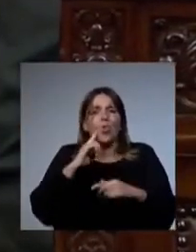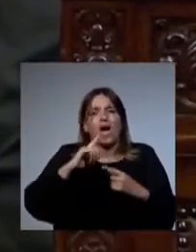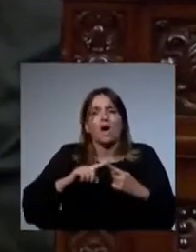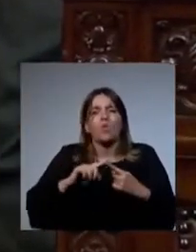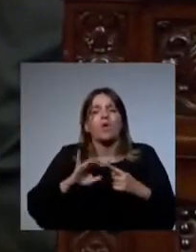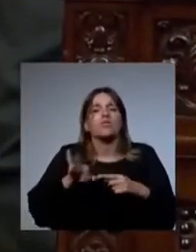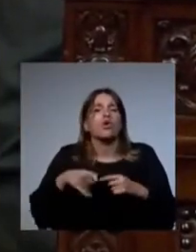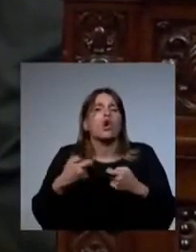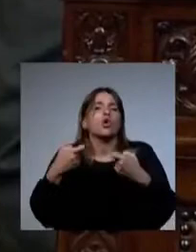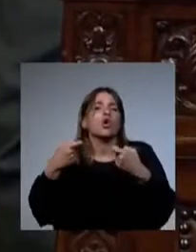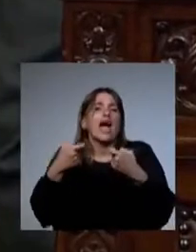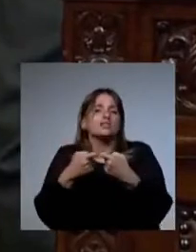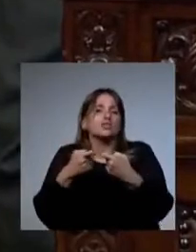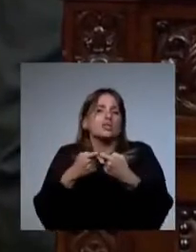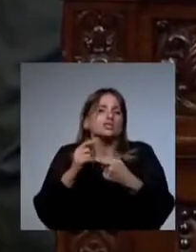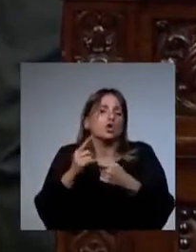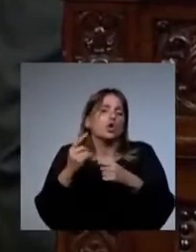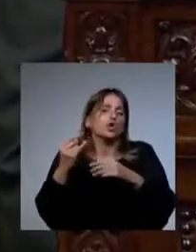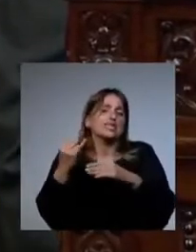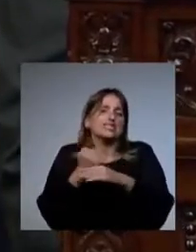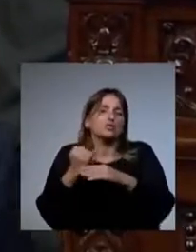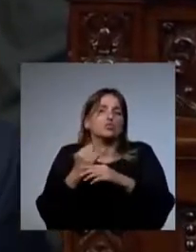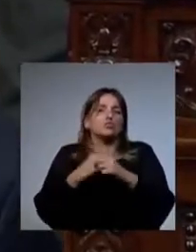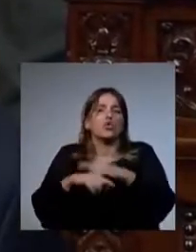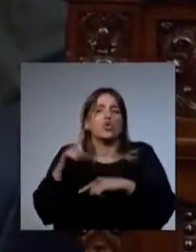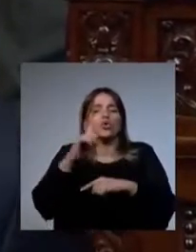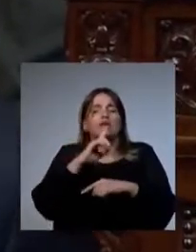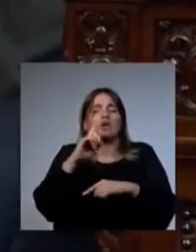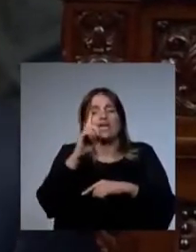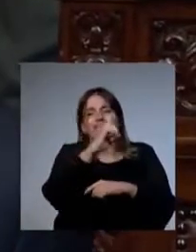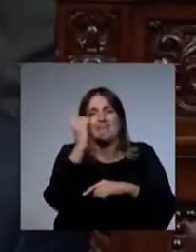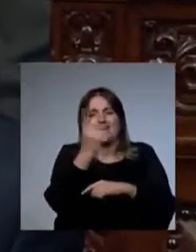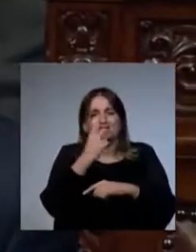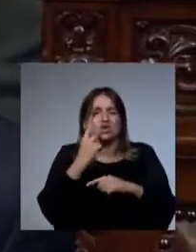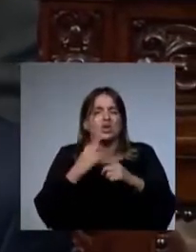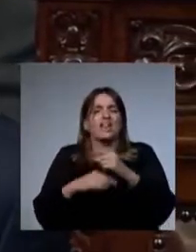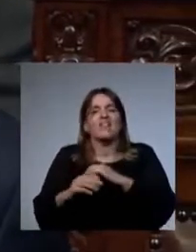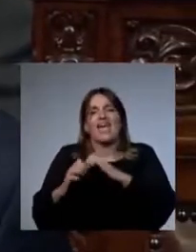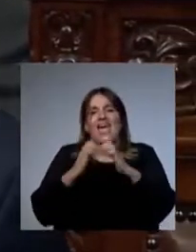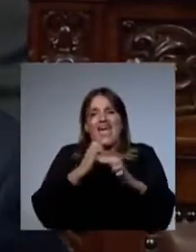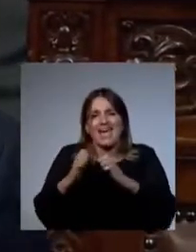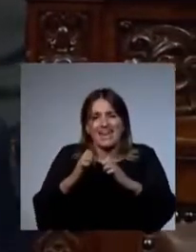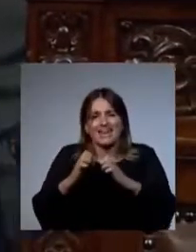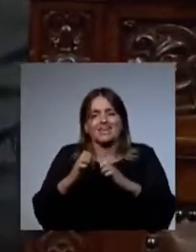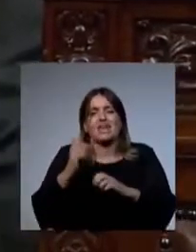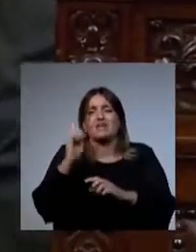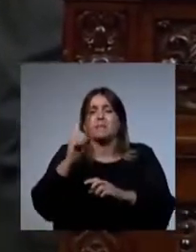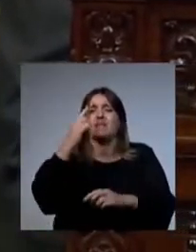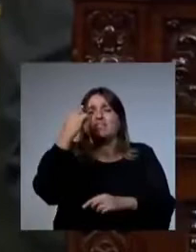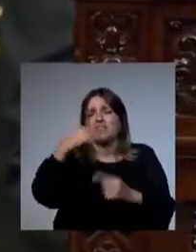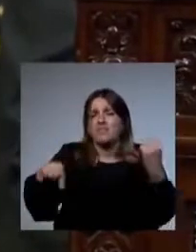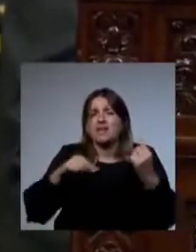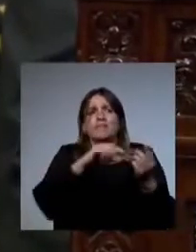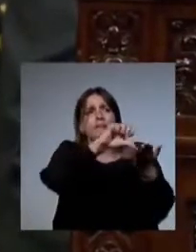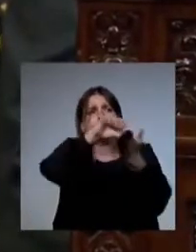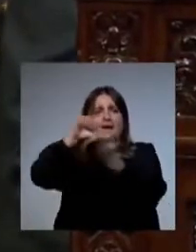asociación con el Organismo Internacional de Energía Atómica y con la colaboración de distintos países.